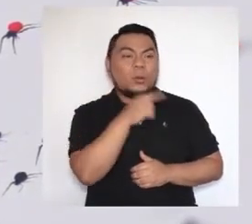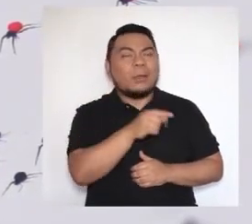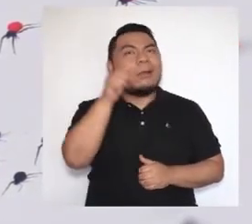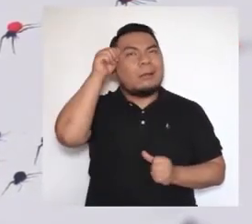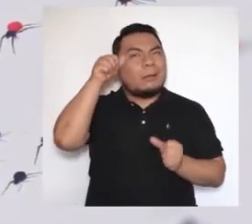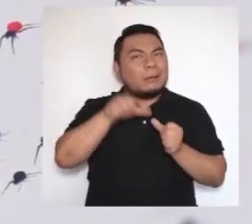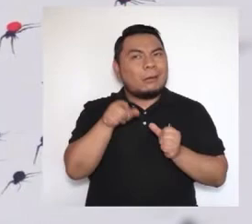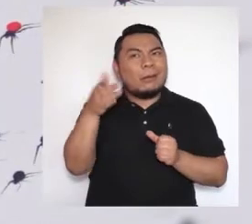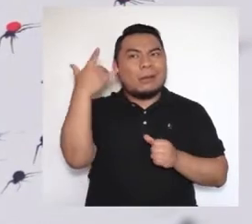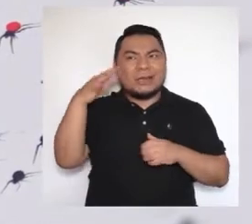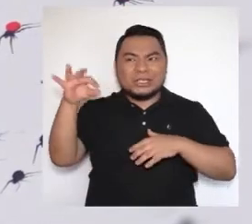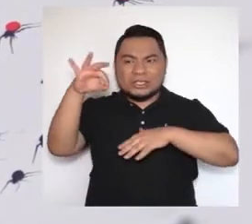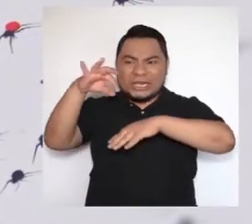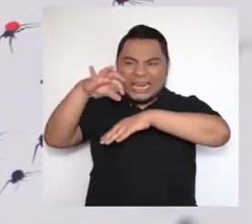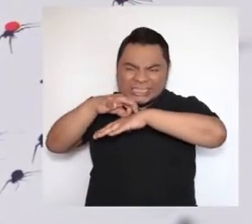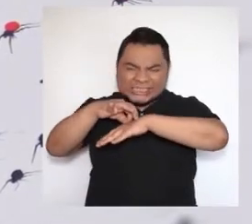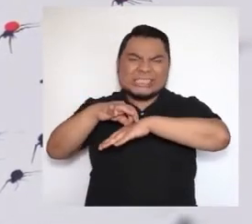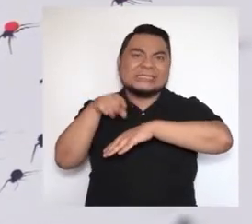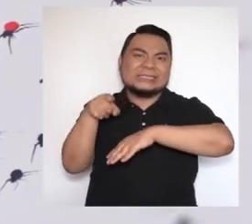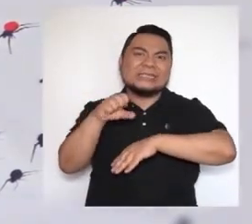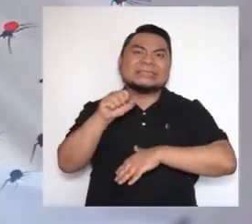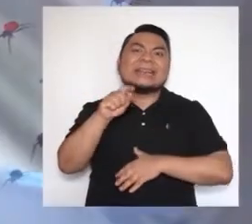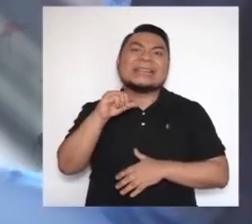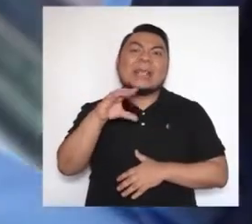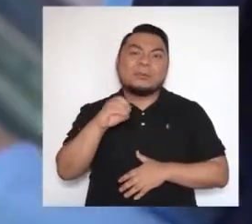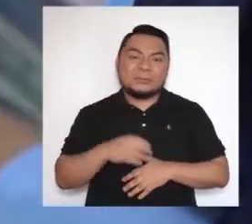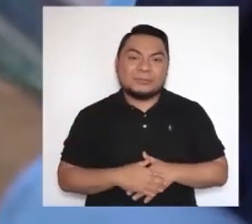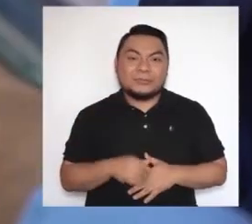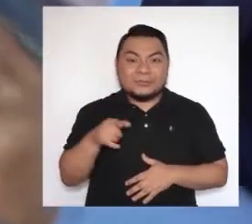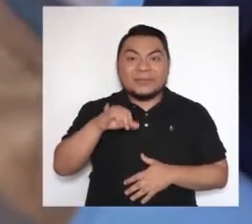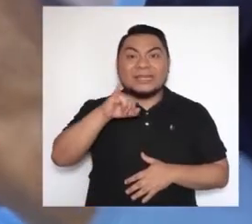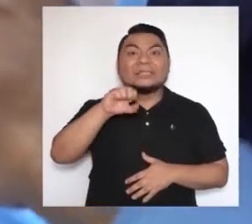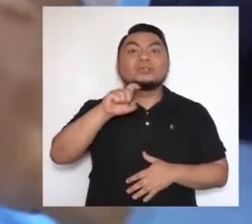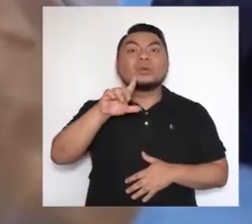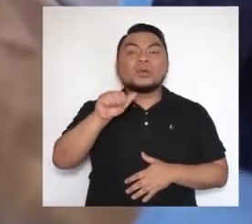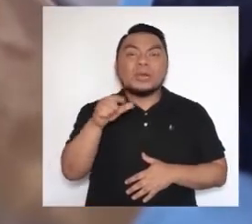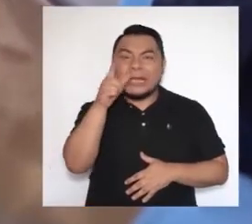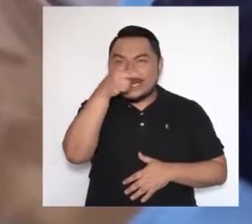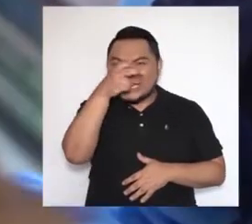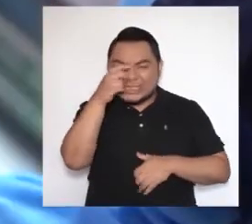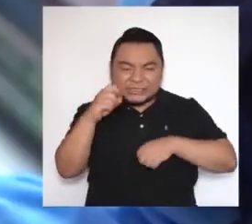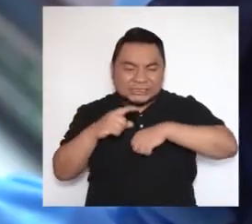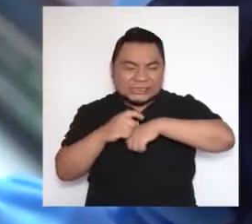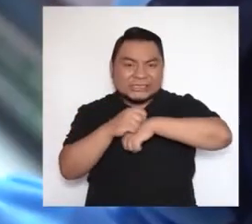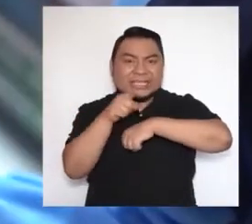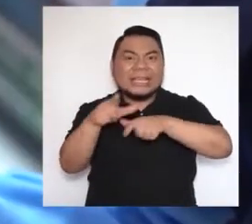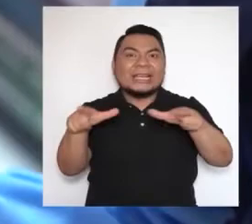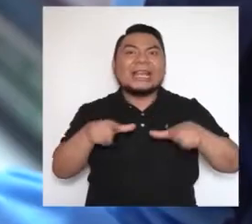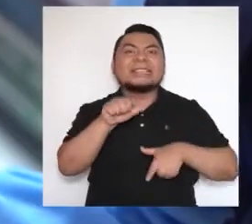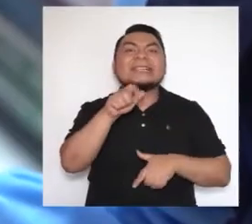siempre recuerda a la Isula de Satipo. Isula, hormiga de Satipo.